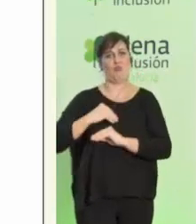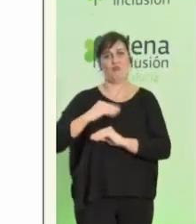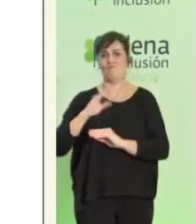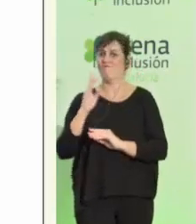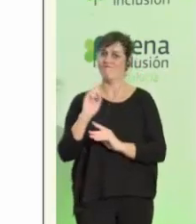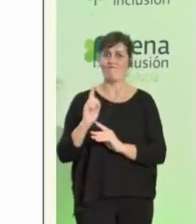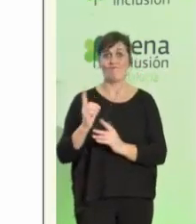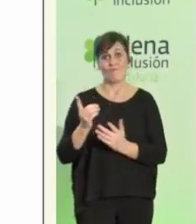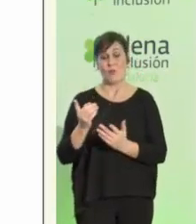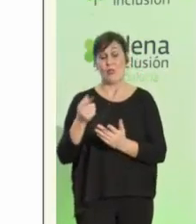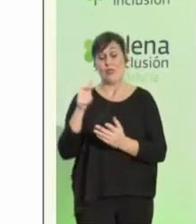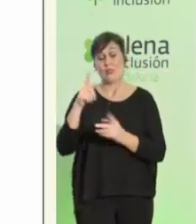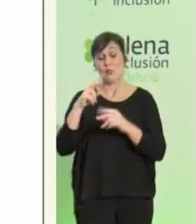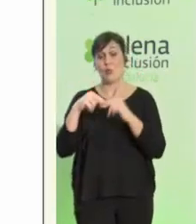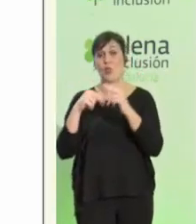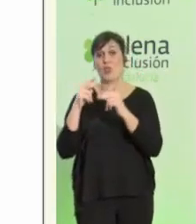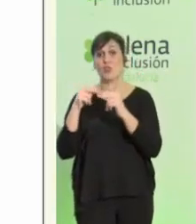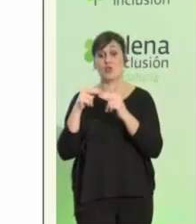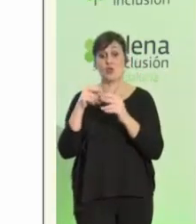Y dentro de ese proceso